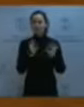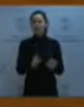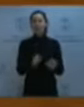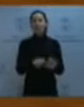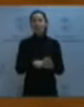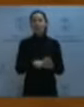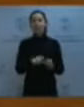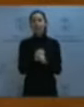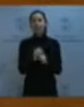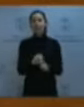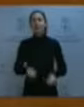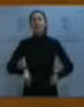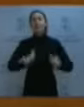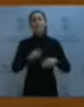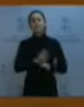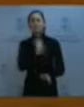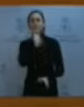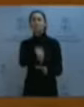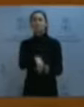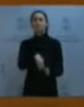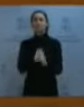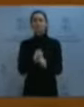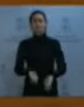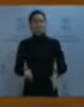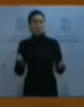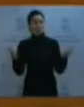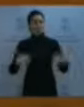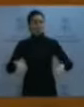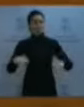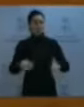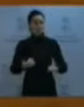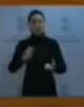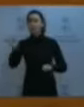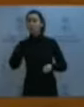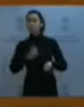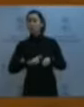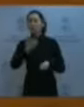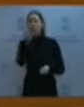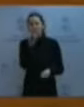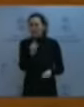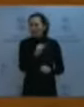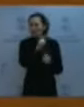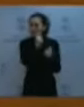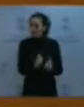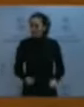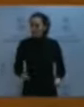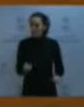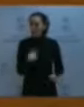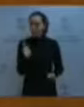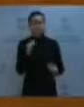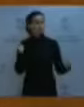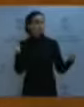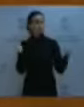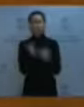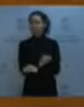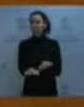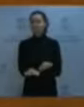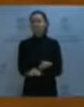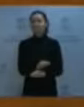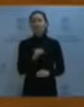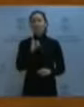permitan incorporarse a la vida laboral. Otros aspectos que no nos gustan del presupuesto, con los que no estamos de acuerdo, es con la inversión